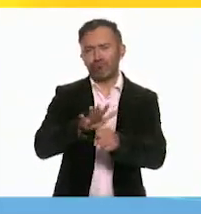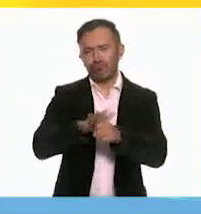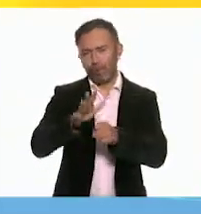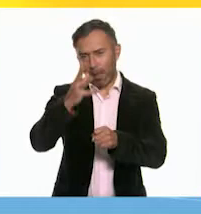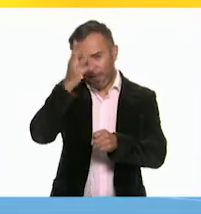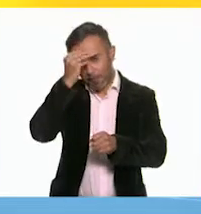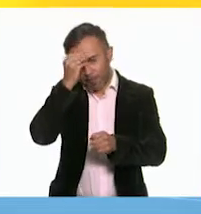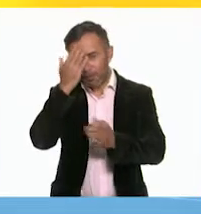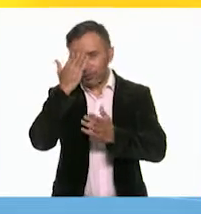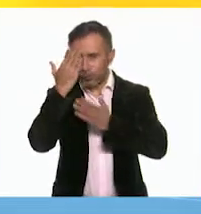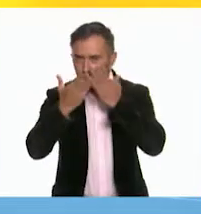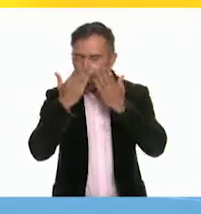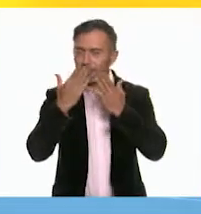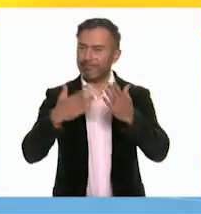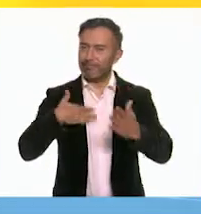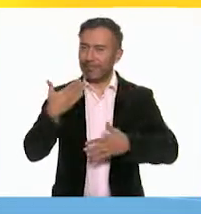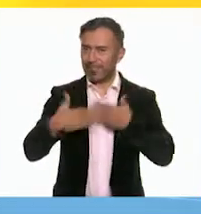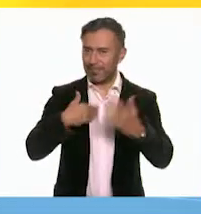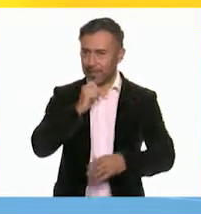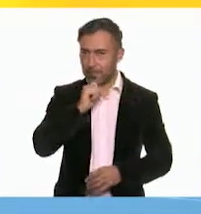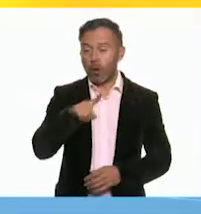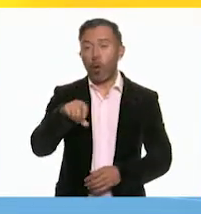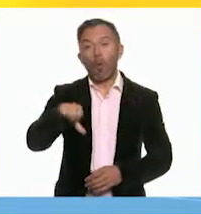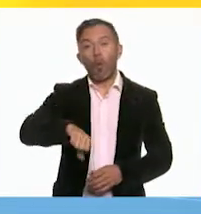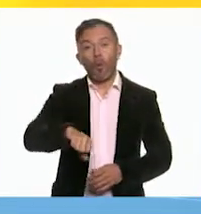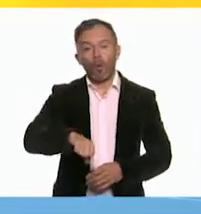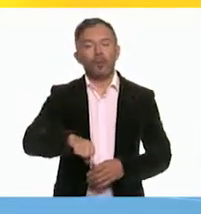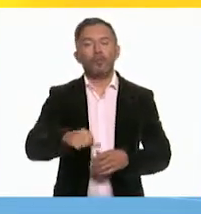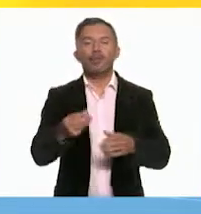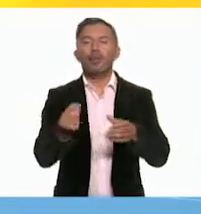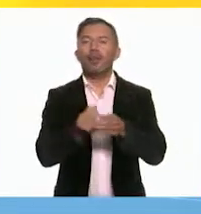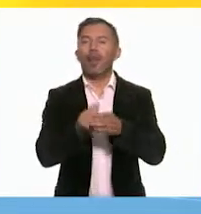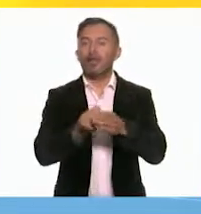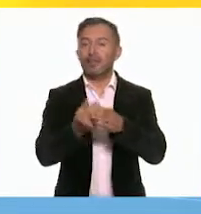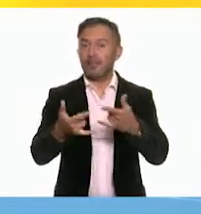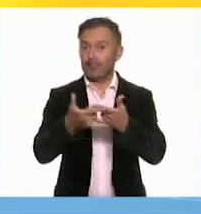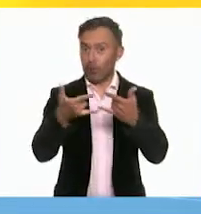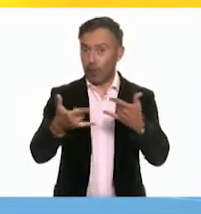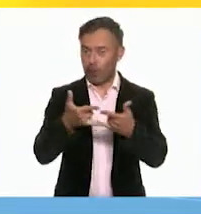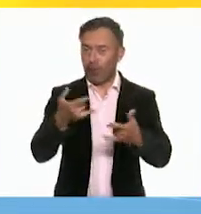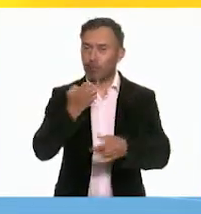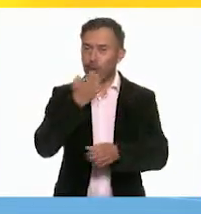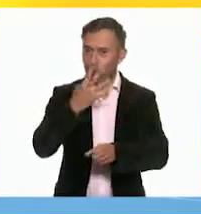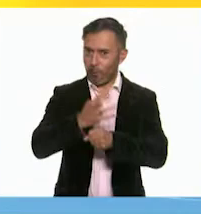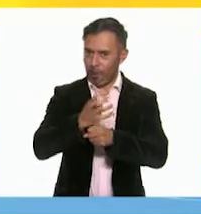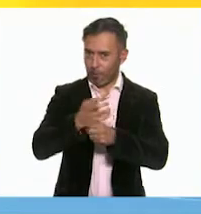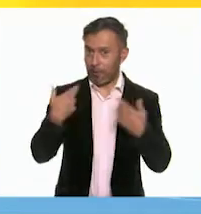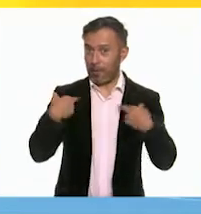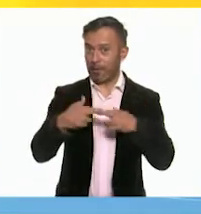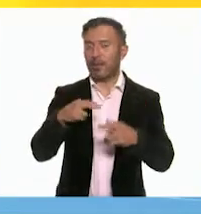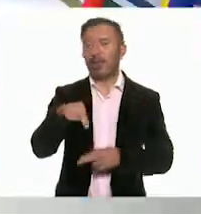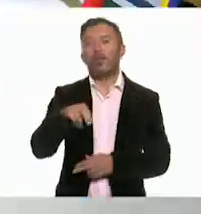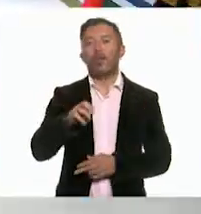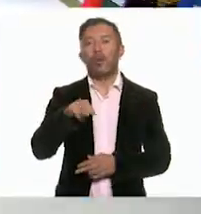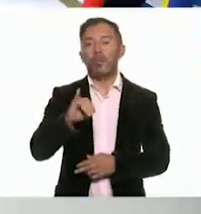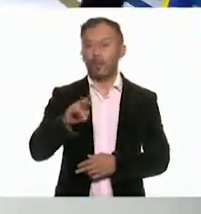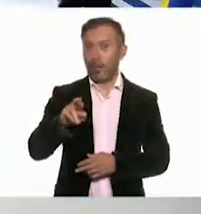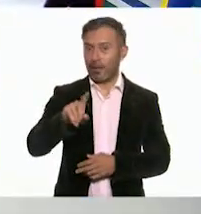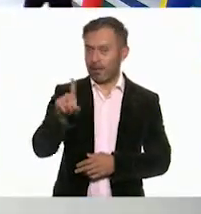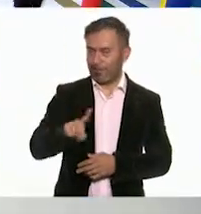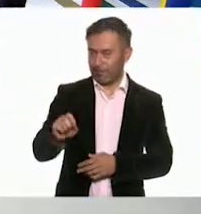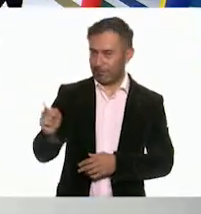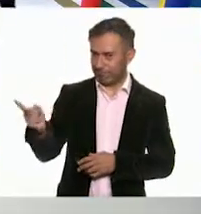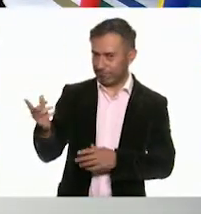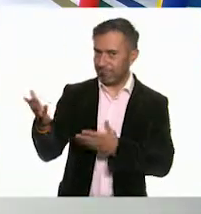el día de hoy estamos por empezar una sesión más de historia de cuarto grado de la mano de la maestra Noemí Juárez, a quien recibimos con muchísimo